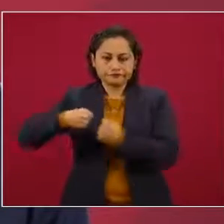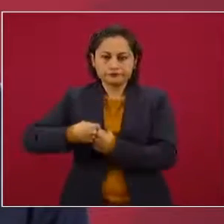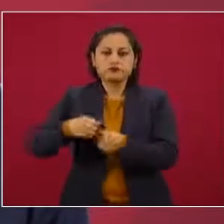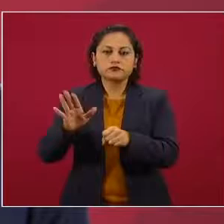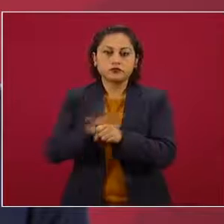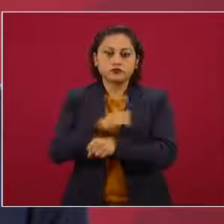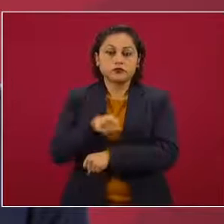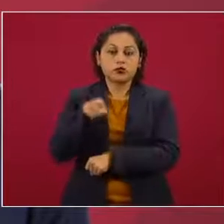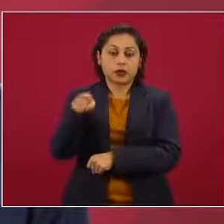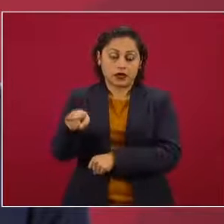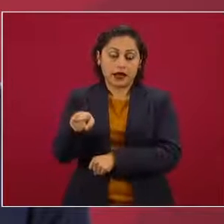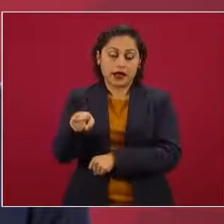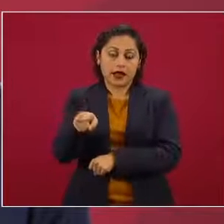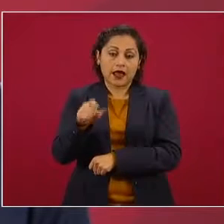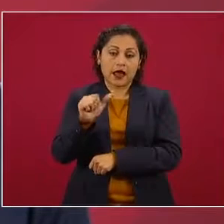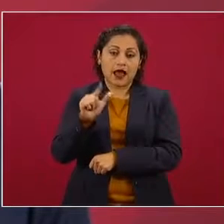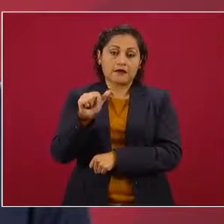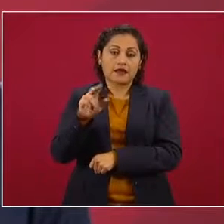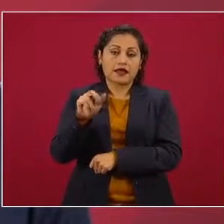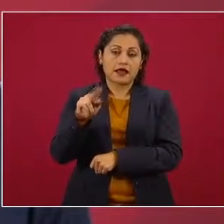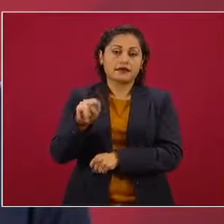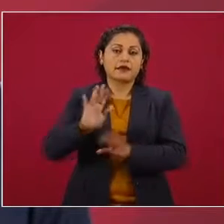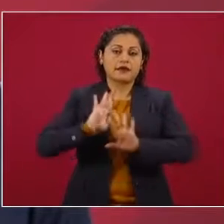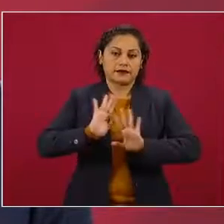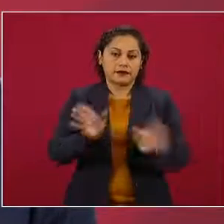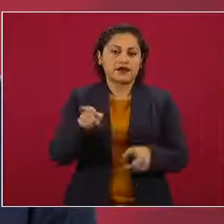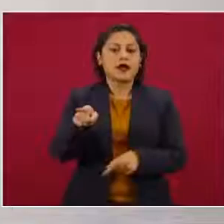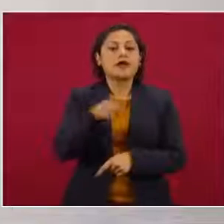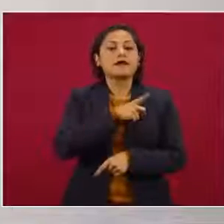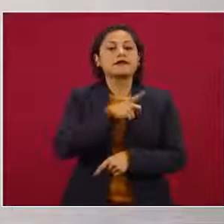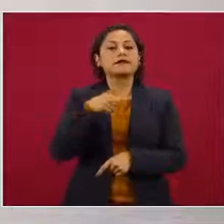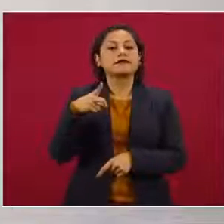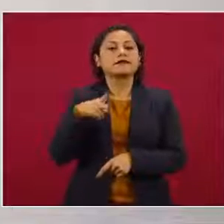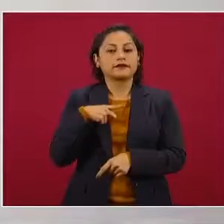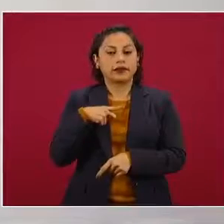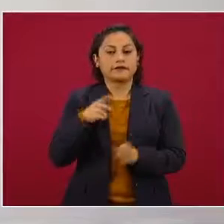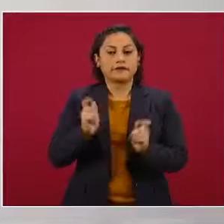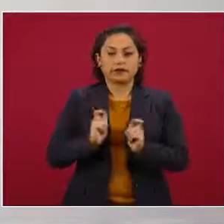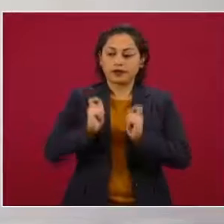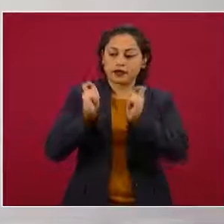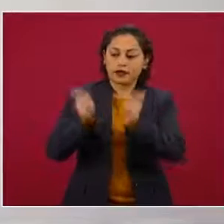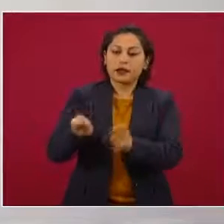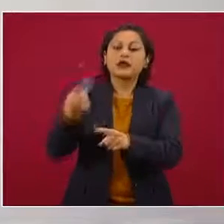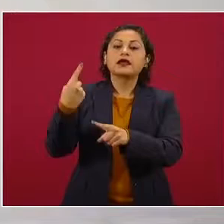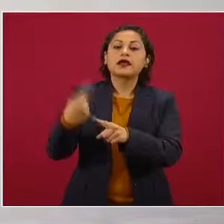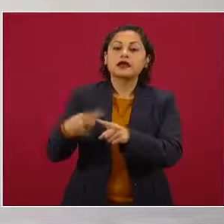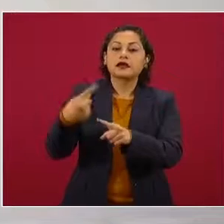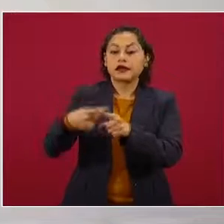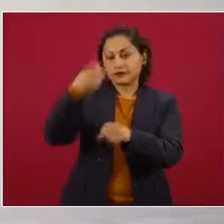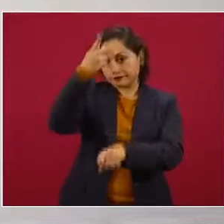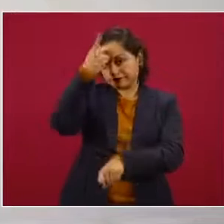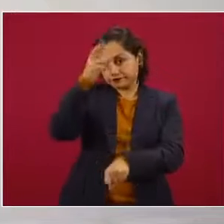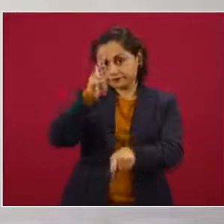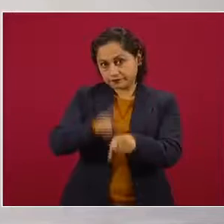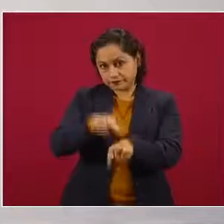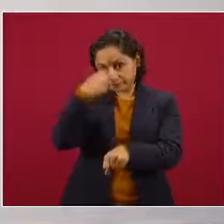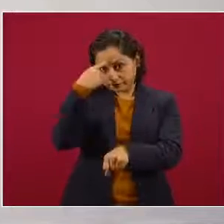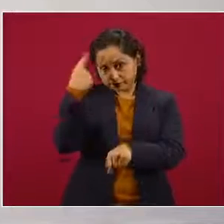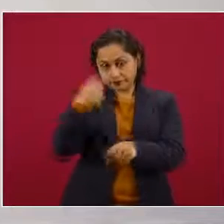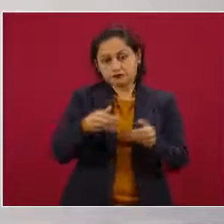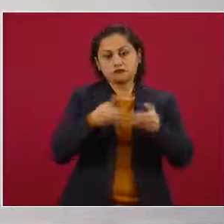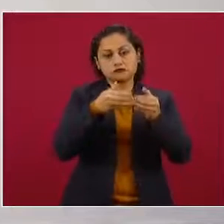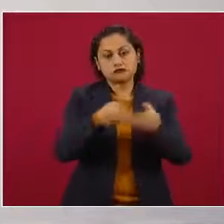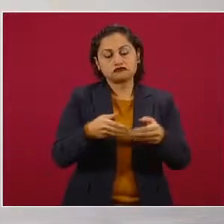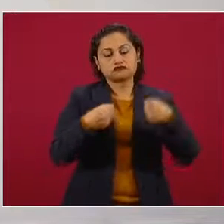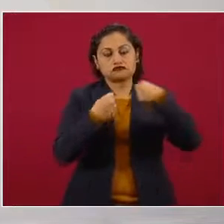que nombrar a quien se va a hacer cargo de los puertos. Estamos en eso.